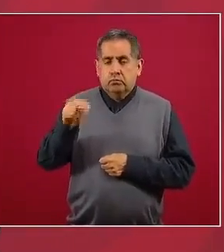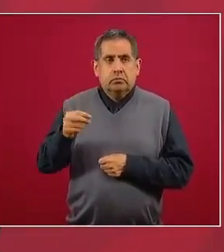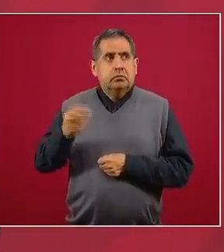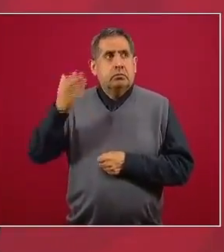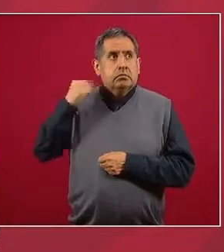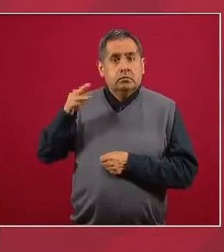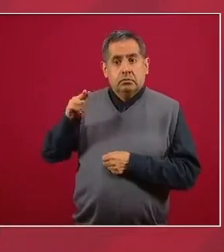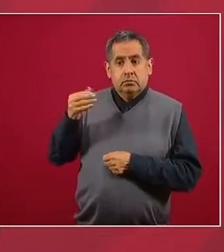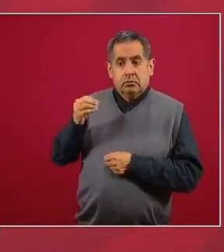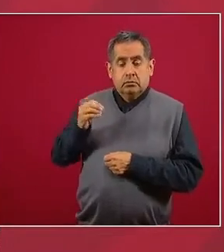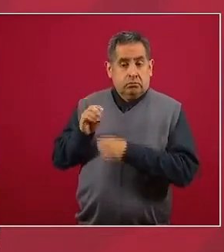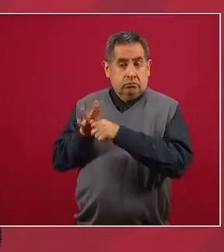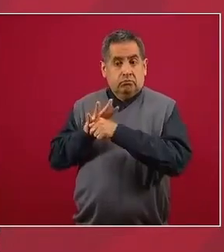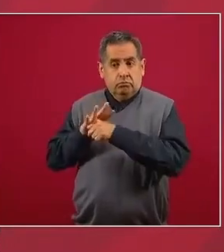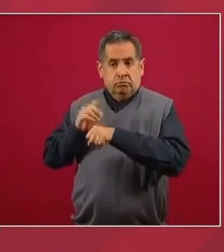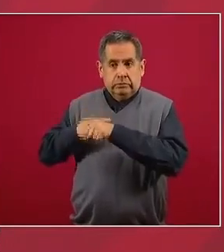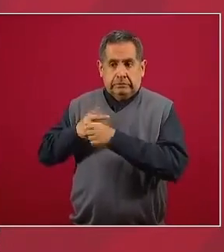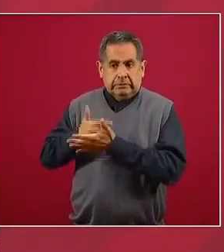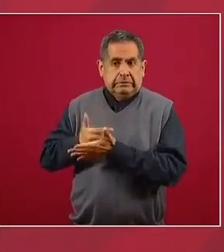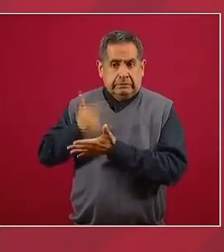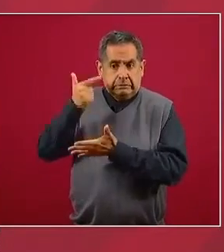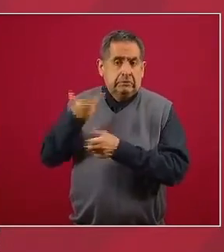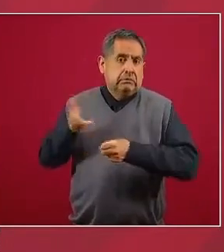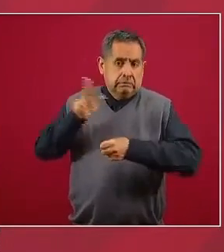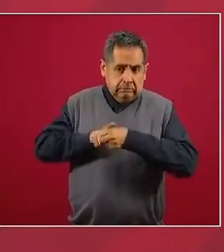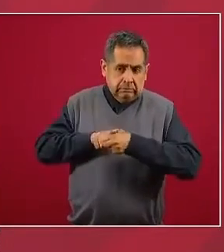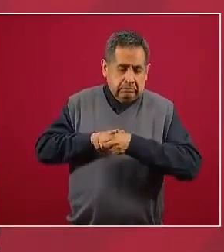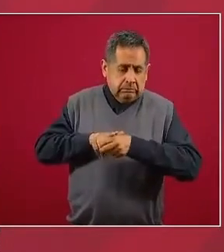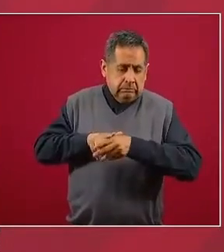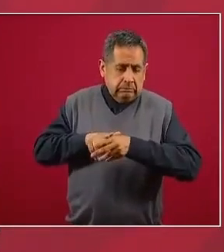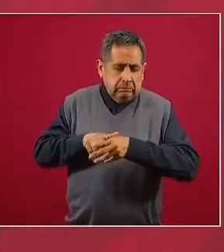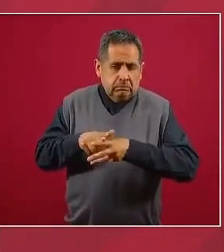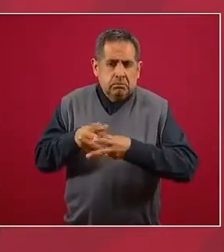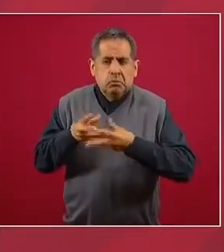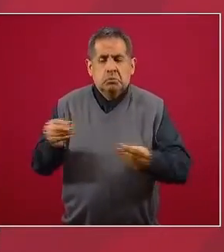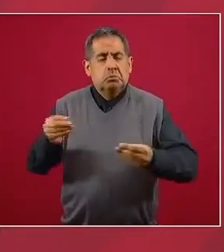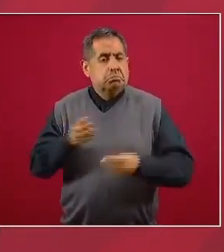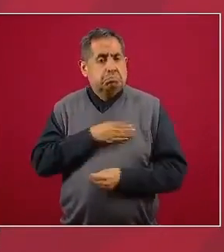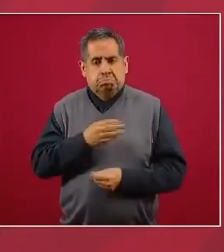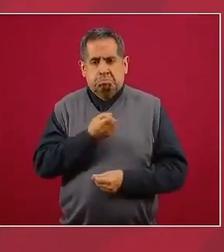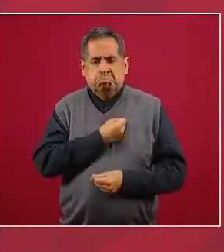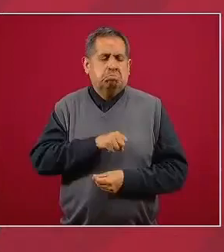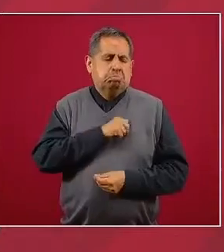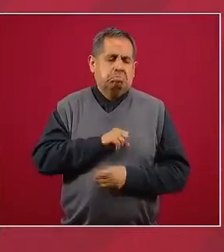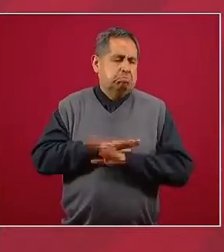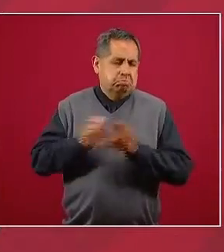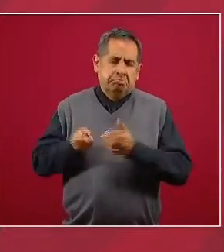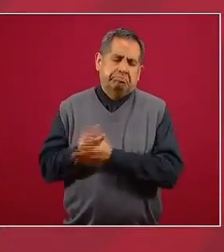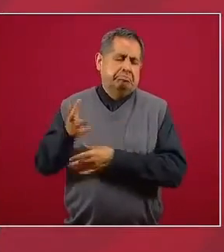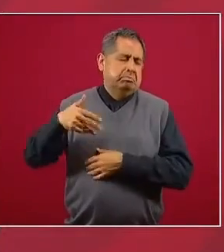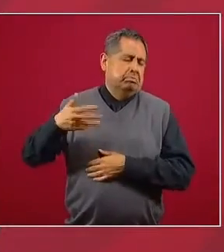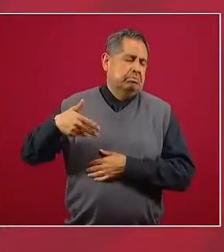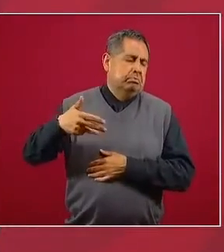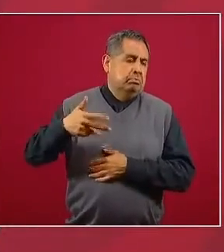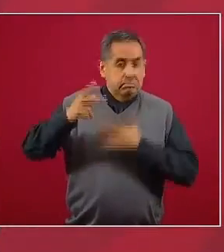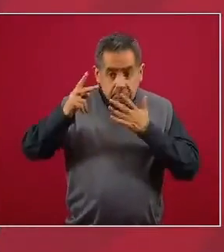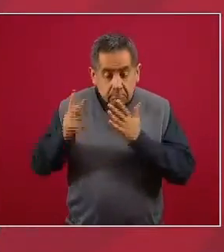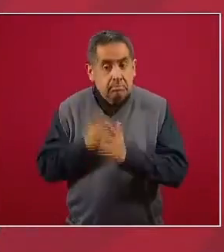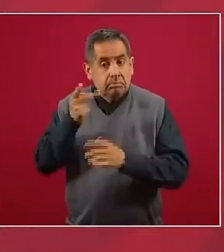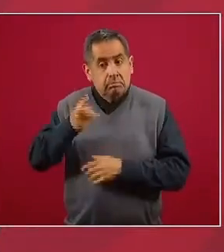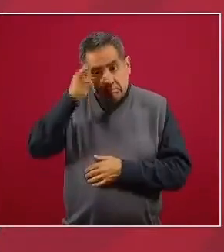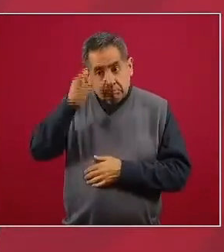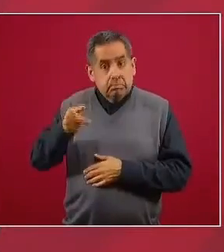el mes de mayo, tuvo una forma grave, estuvo hospitalizado y se dio de alta y posteriormente